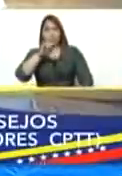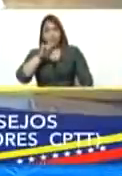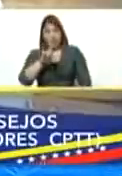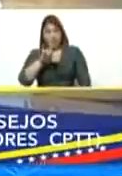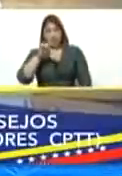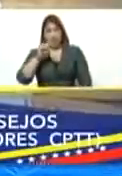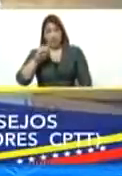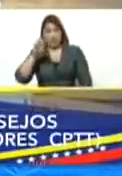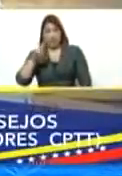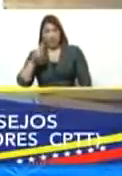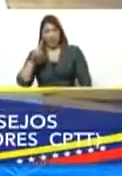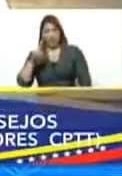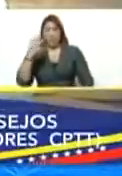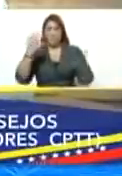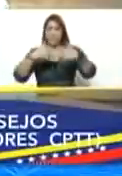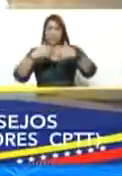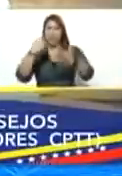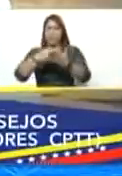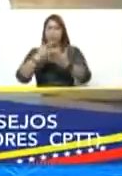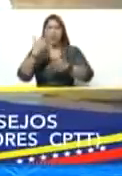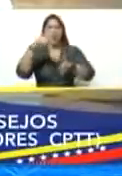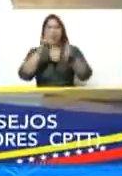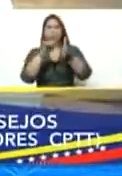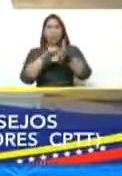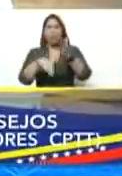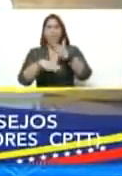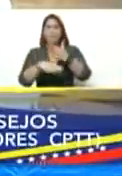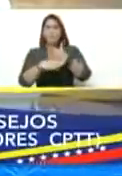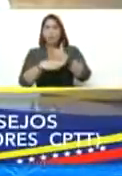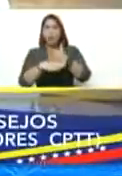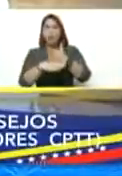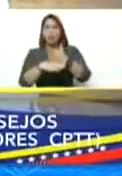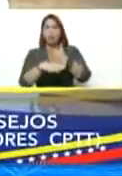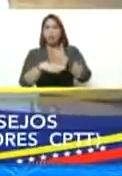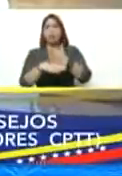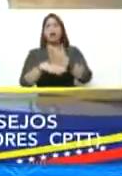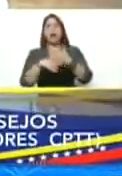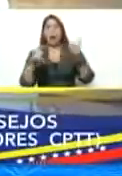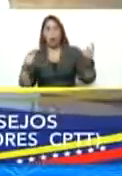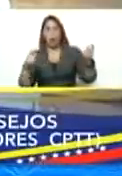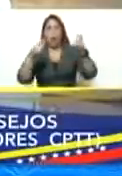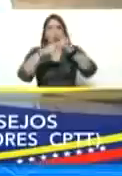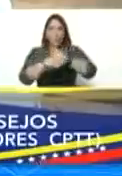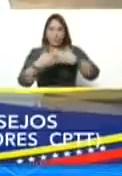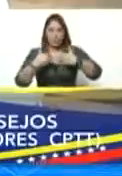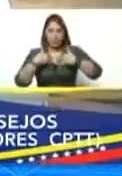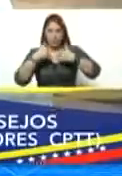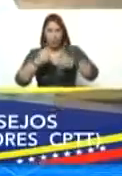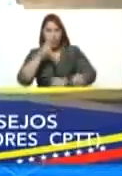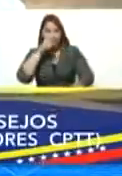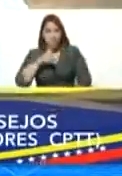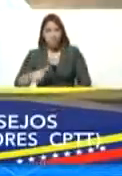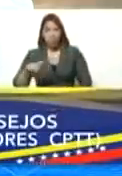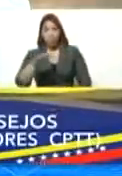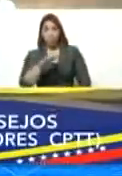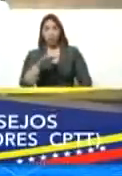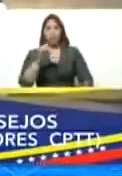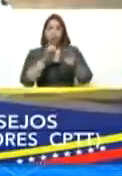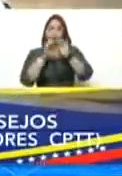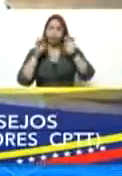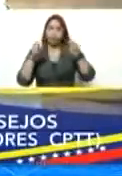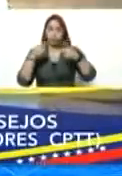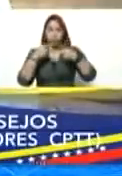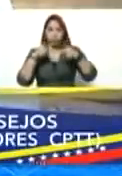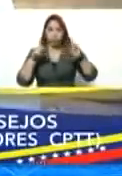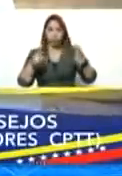pagan? ¿Para dónde van? Para salud. Para convertirse en salud para el pueblo, en educación